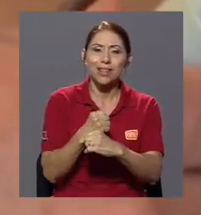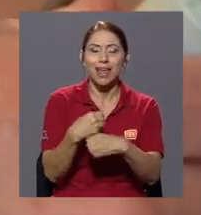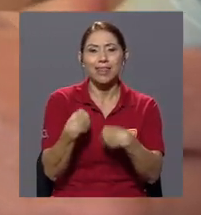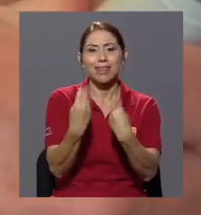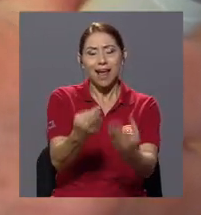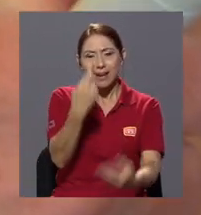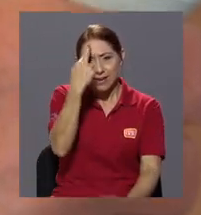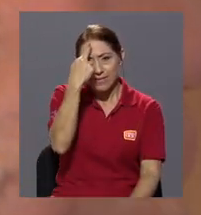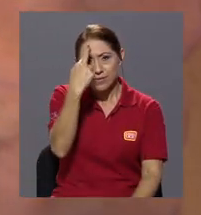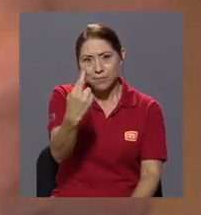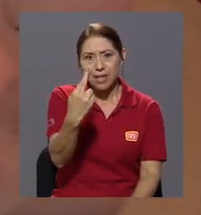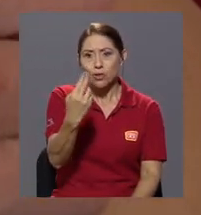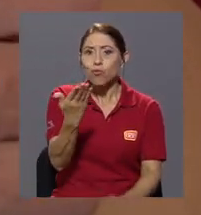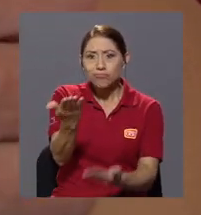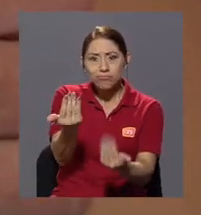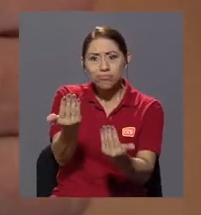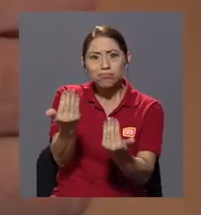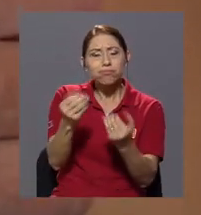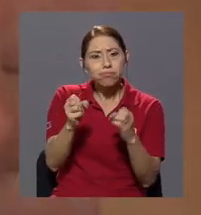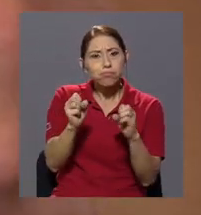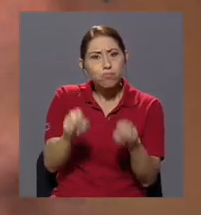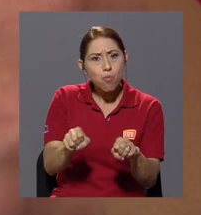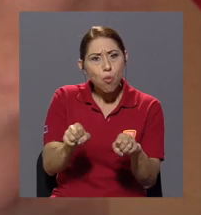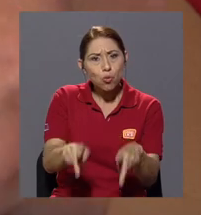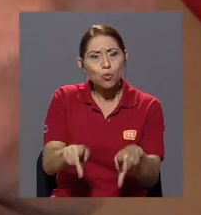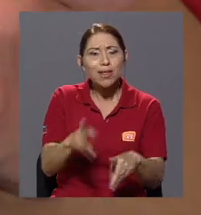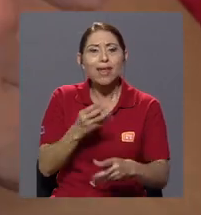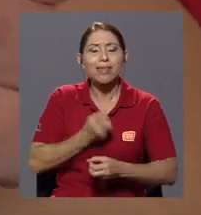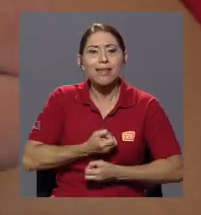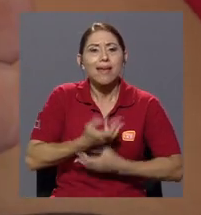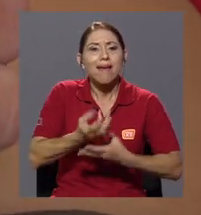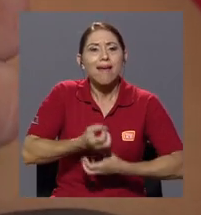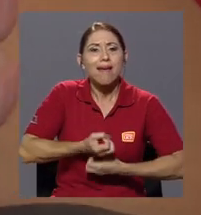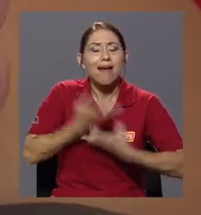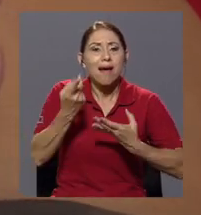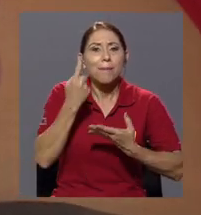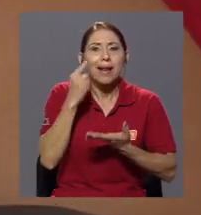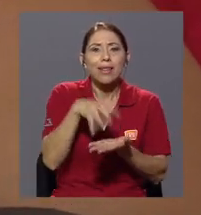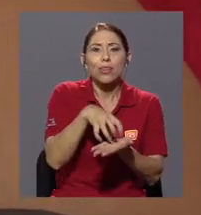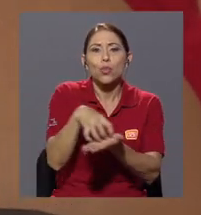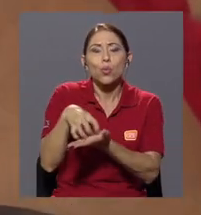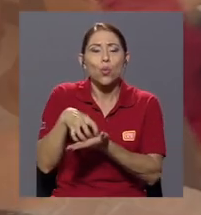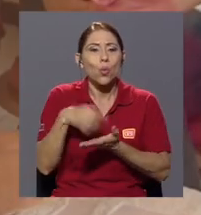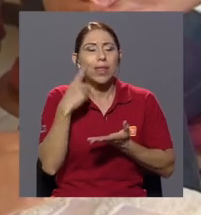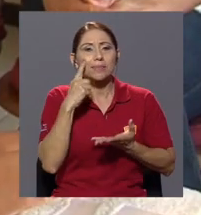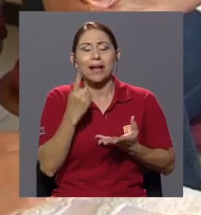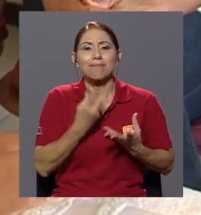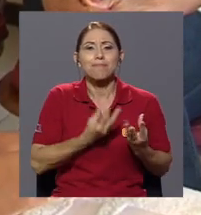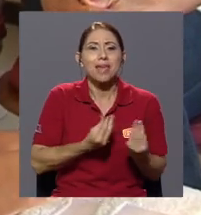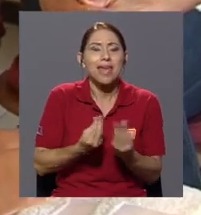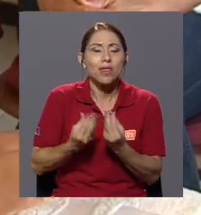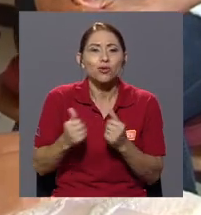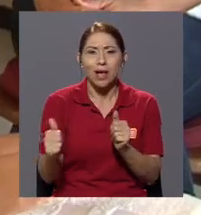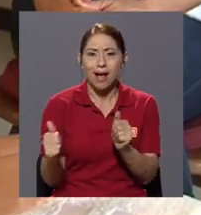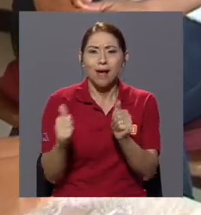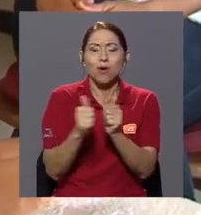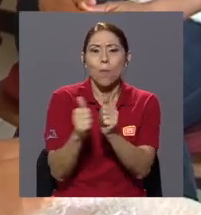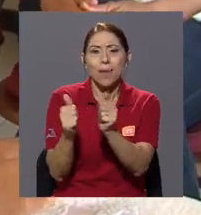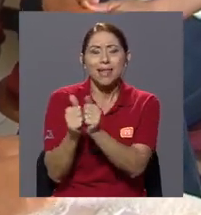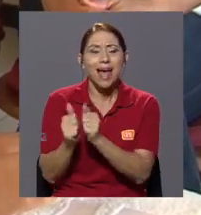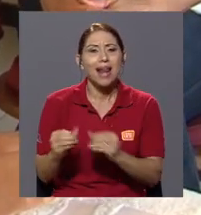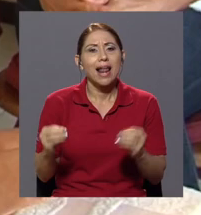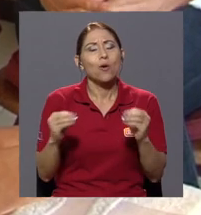chance para expresarse para sacar dudas miedos acompañarla en la forma más